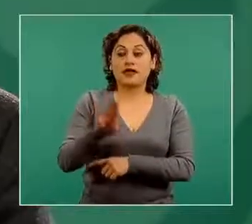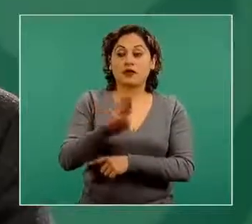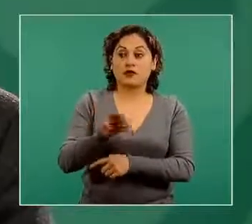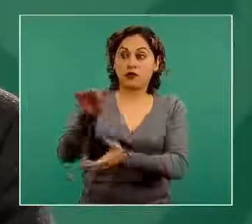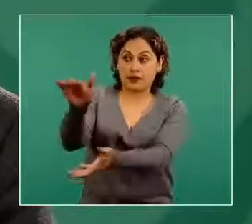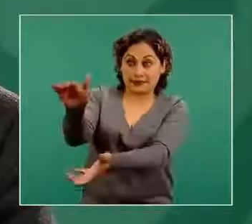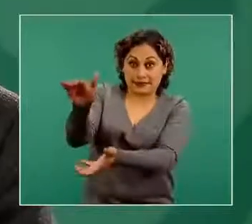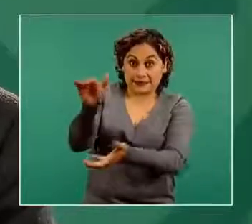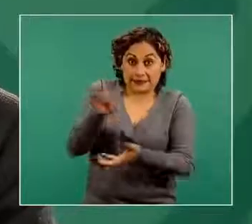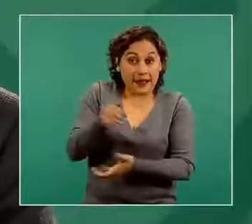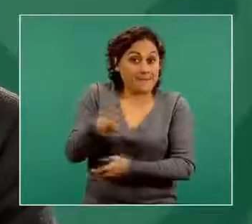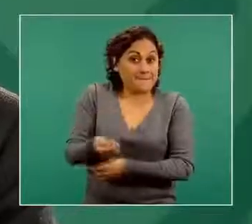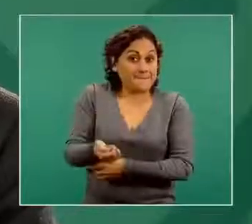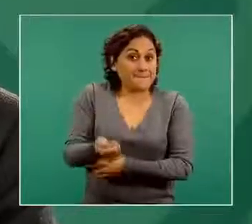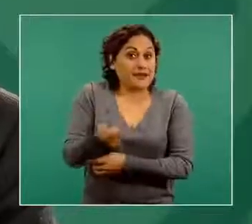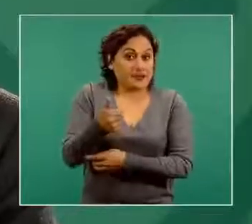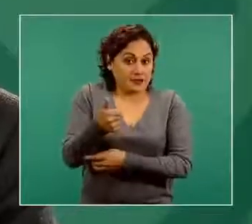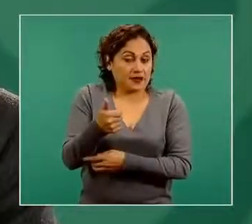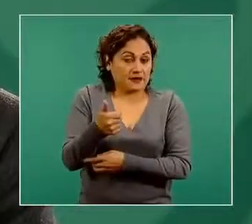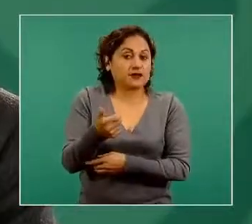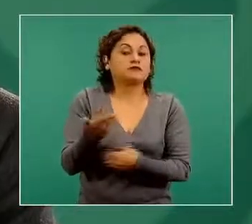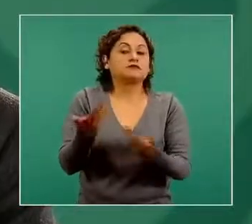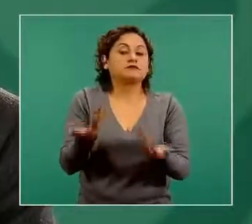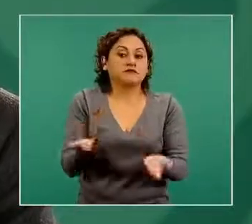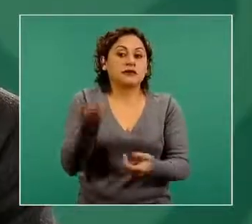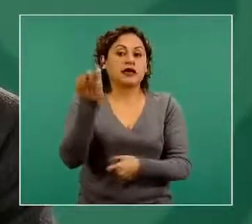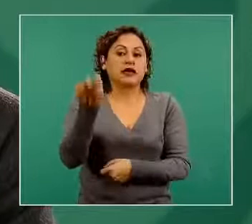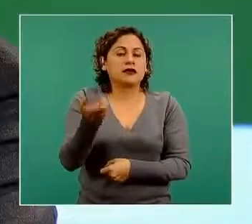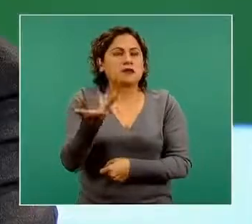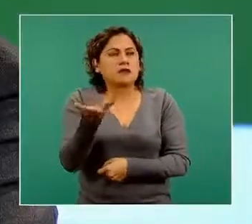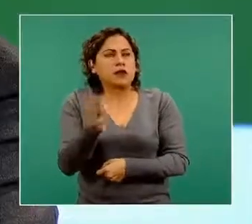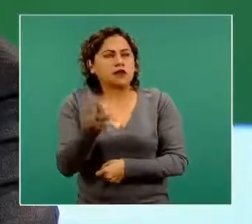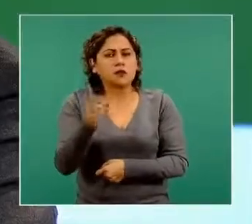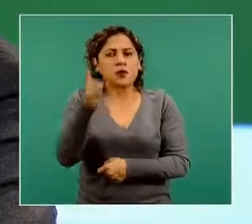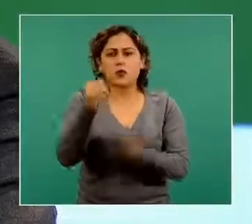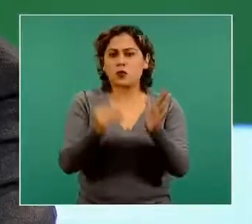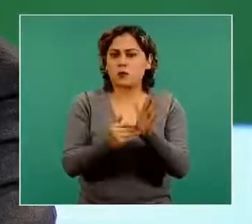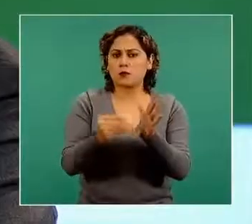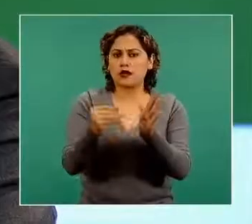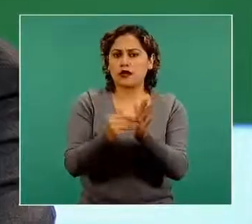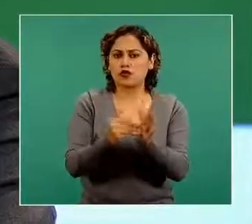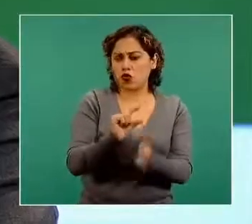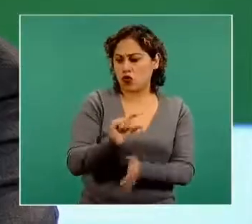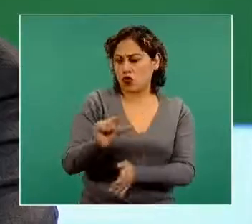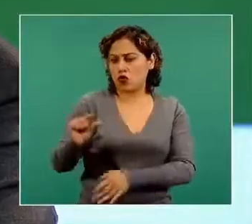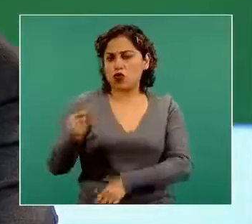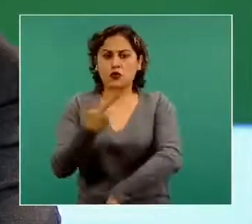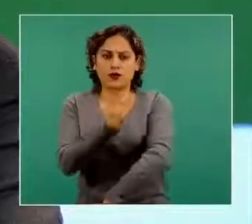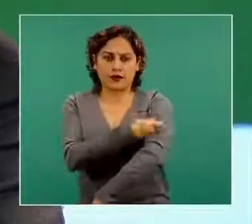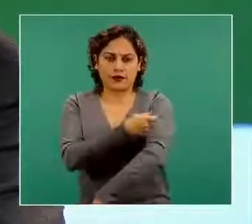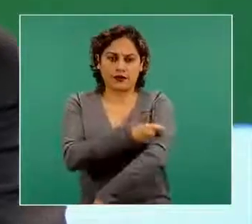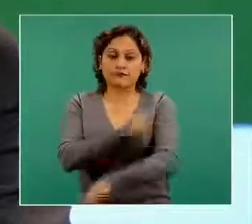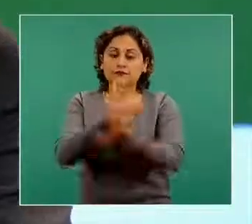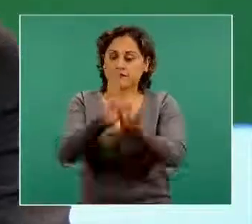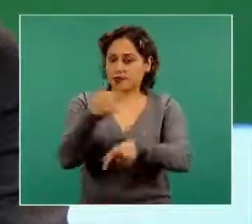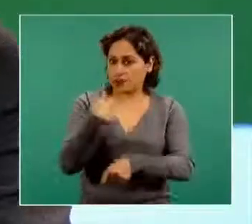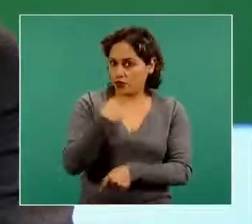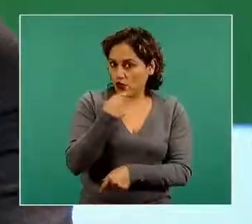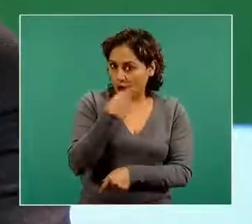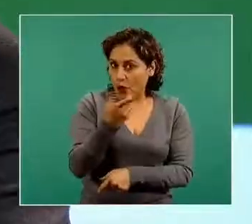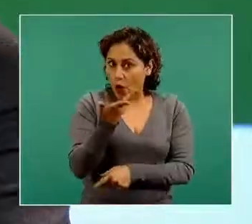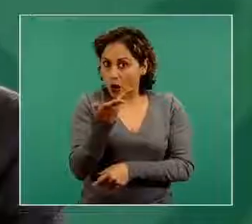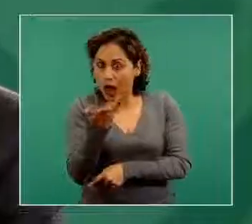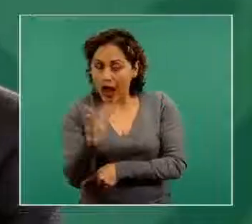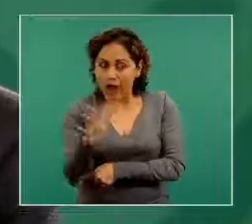estos embarques a granel. Es un granel para aproximadamente 1 millón de dosis. Ojo que digo el aproximadamente porque por